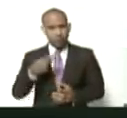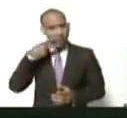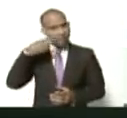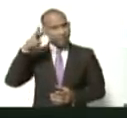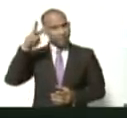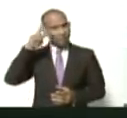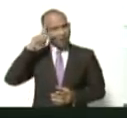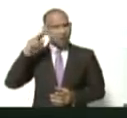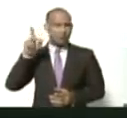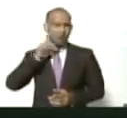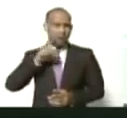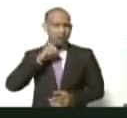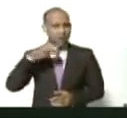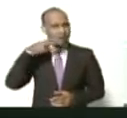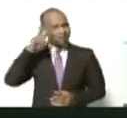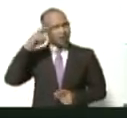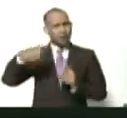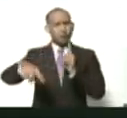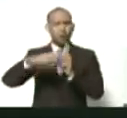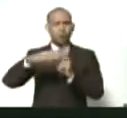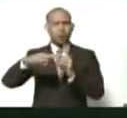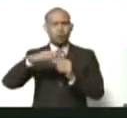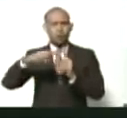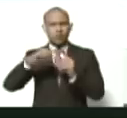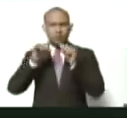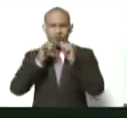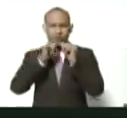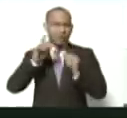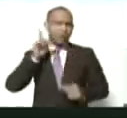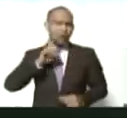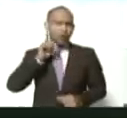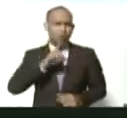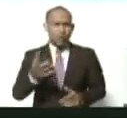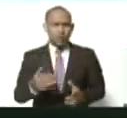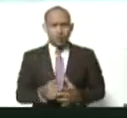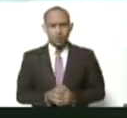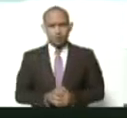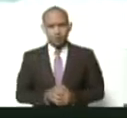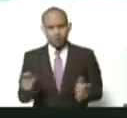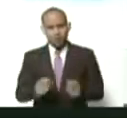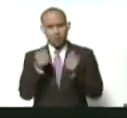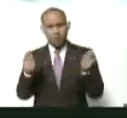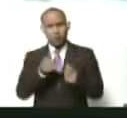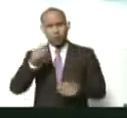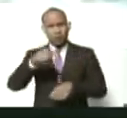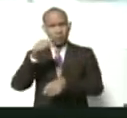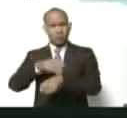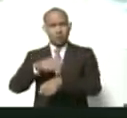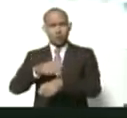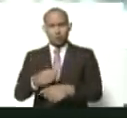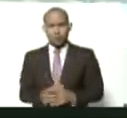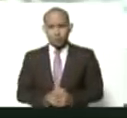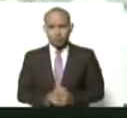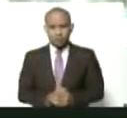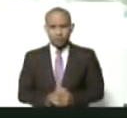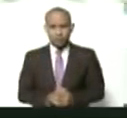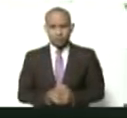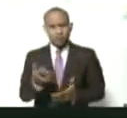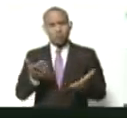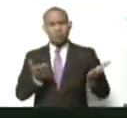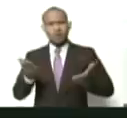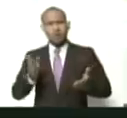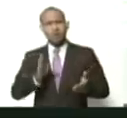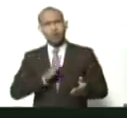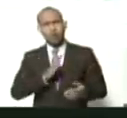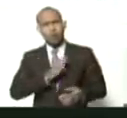falsos escándalos, falsos positivos mediáticos de la revista Semana y del periódico El Tiempo al servicio del